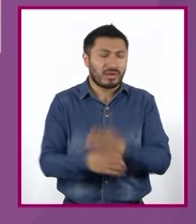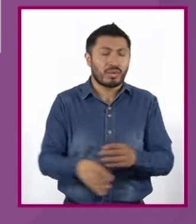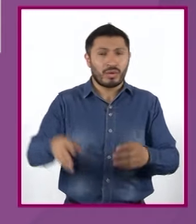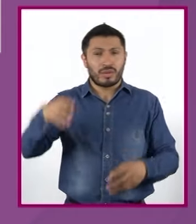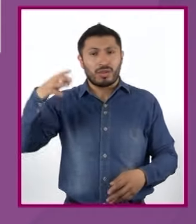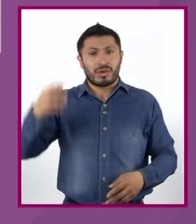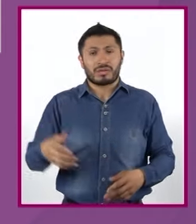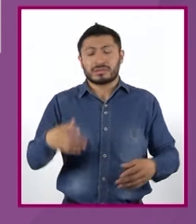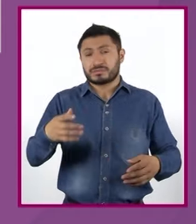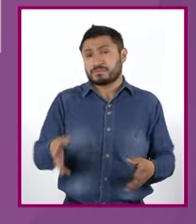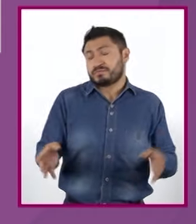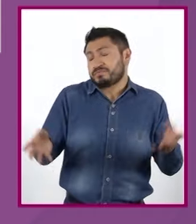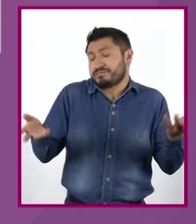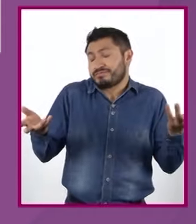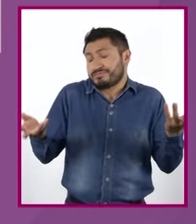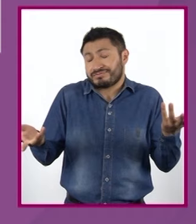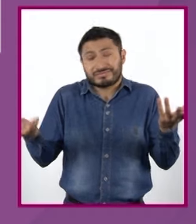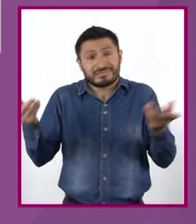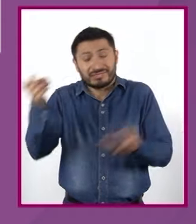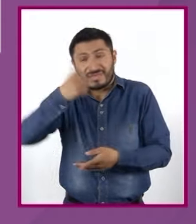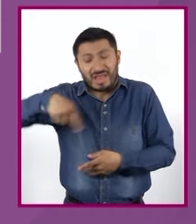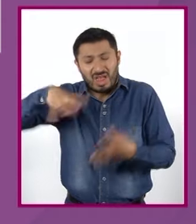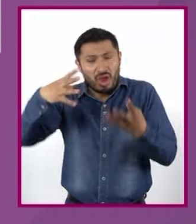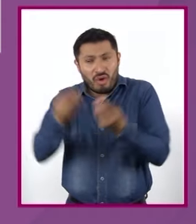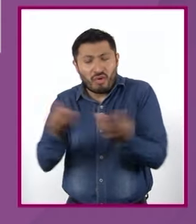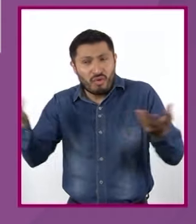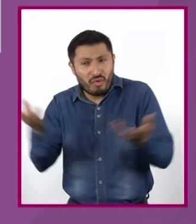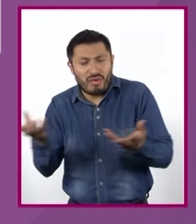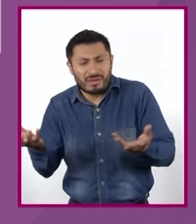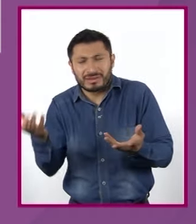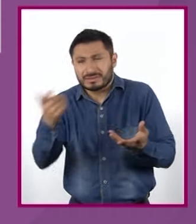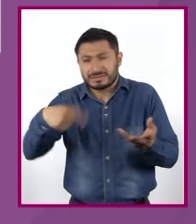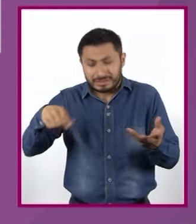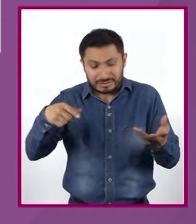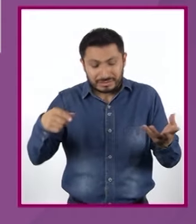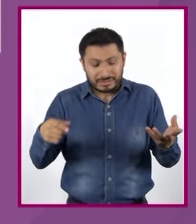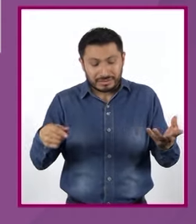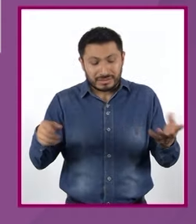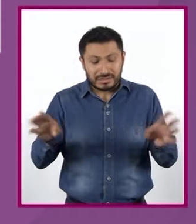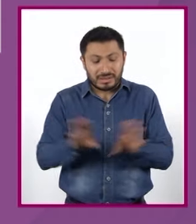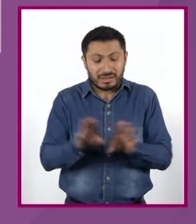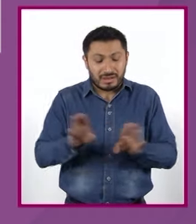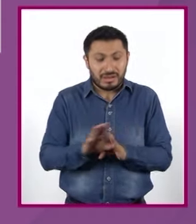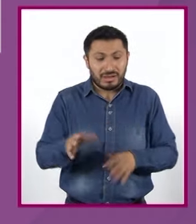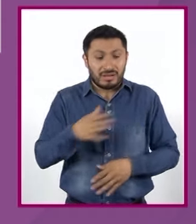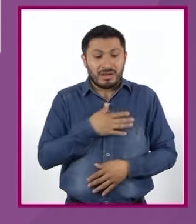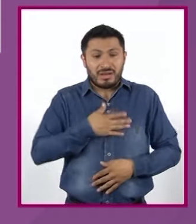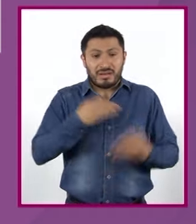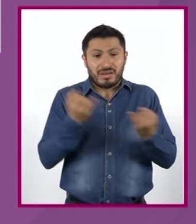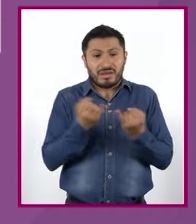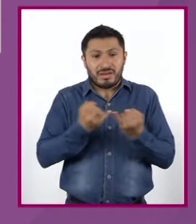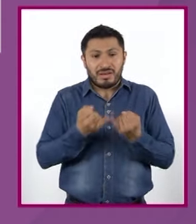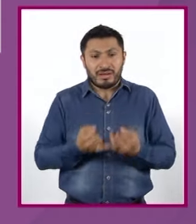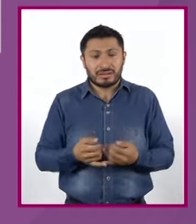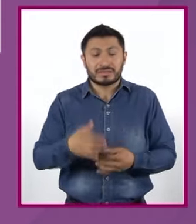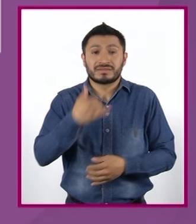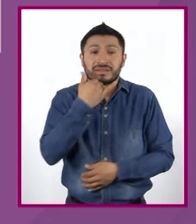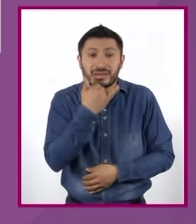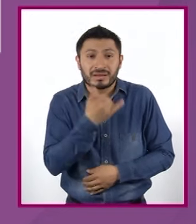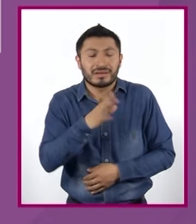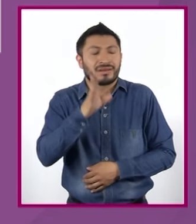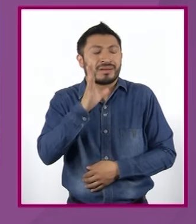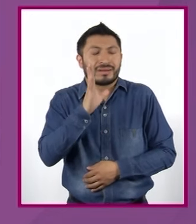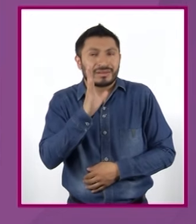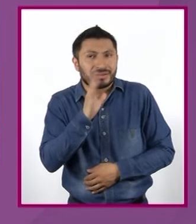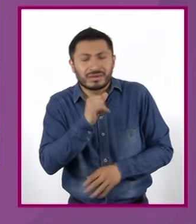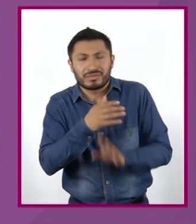ellos todos juntos y cada uno por sí hicieron, se aventajarán las mías. Disculpe, no pude evitarlo,